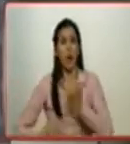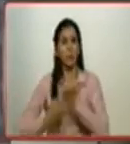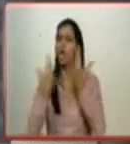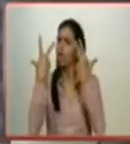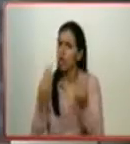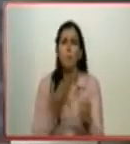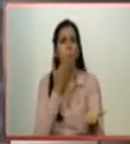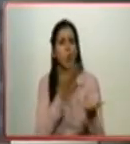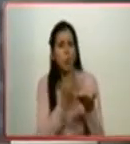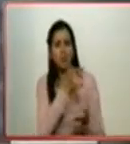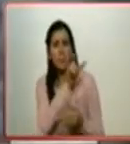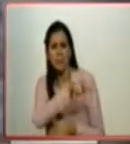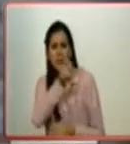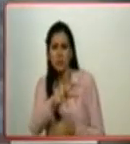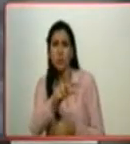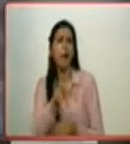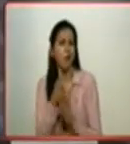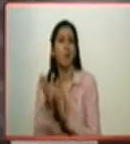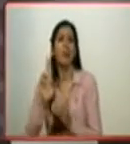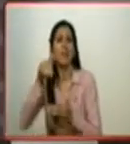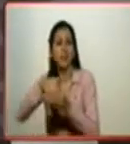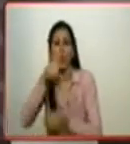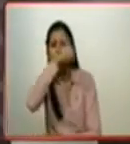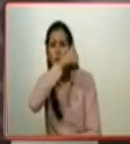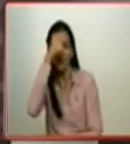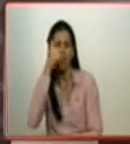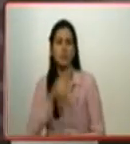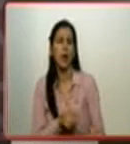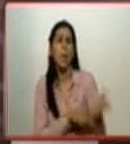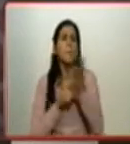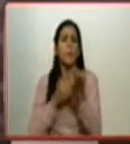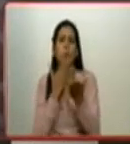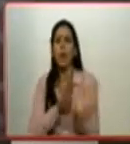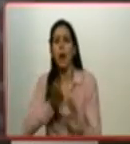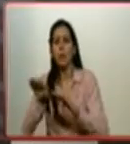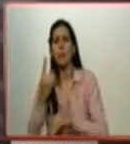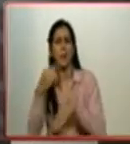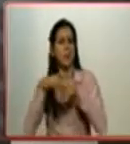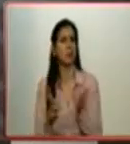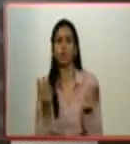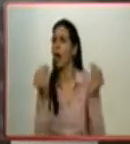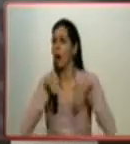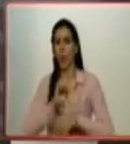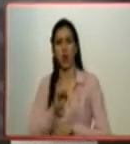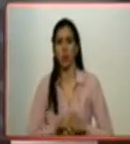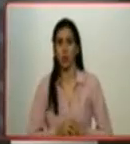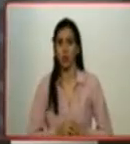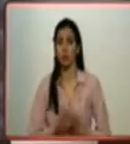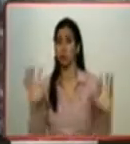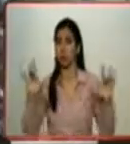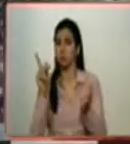la propuesta de los acreedores en el referéndum del próximo domingo y apoyar al primer ministro Alexis Tsipras. En la